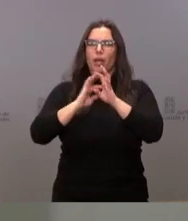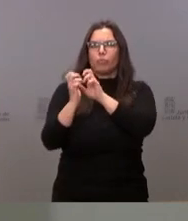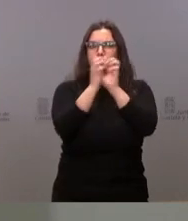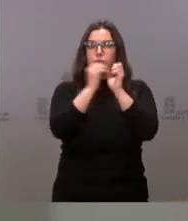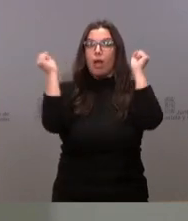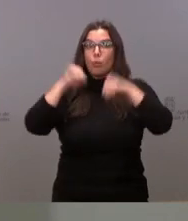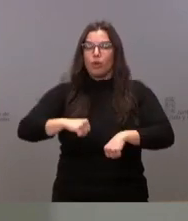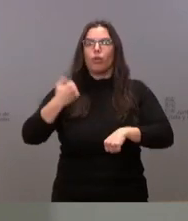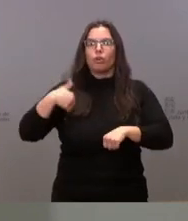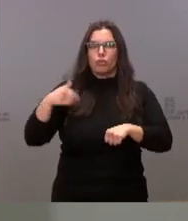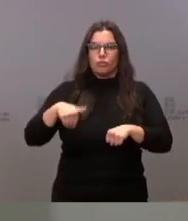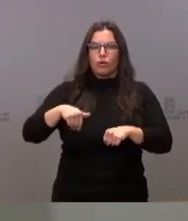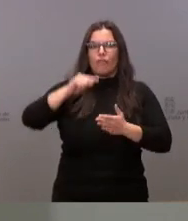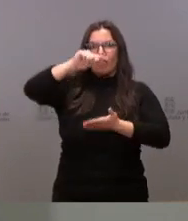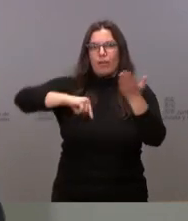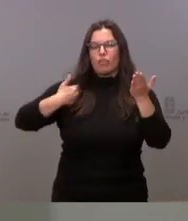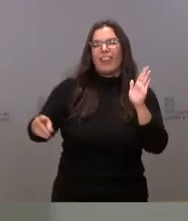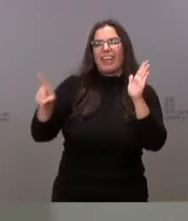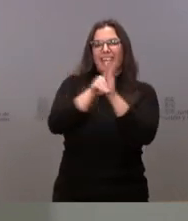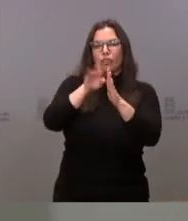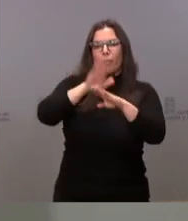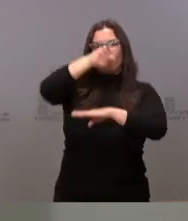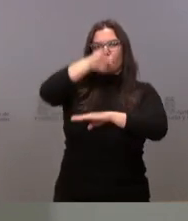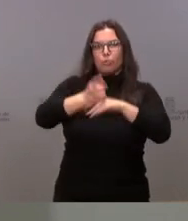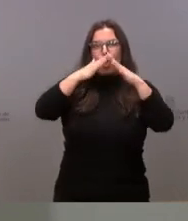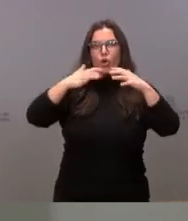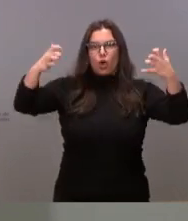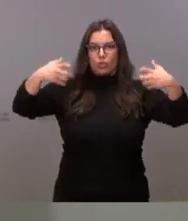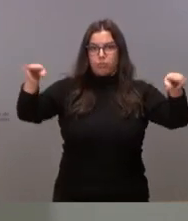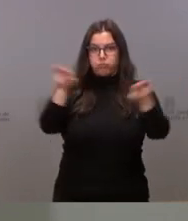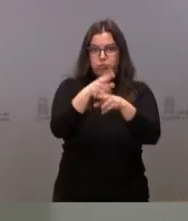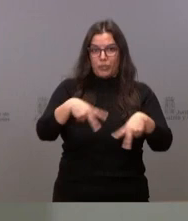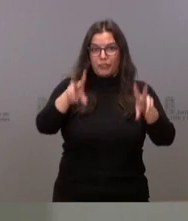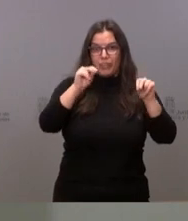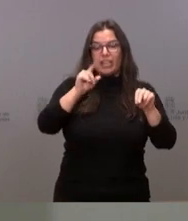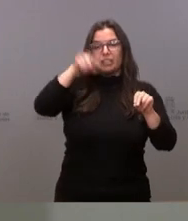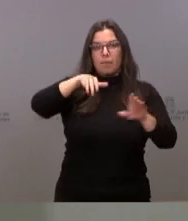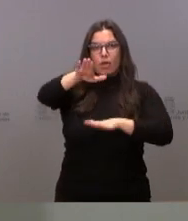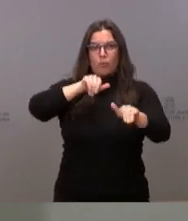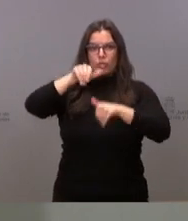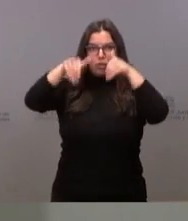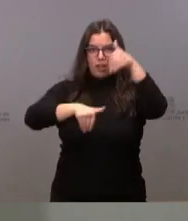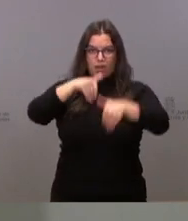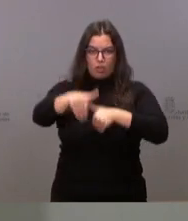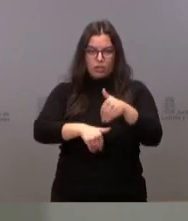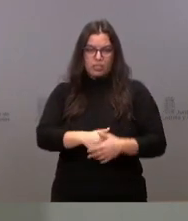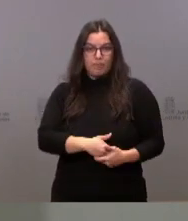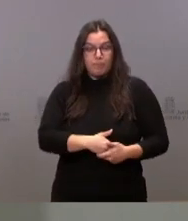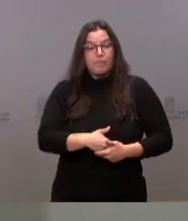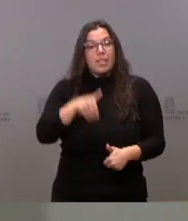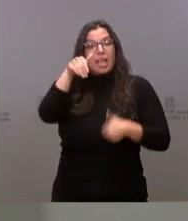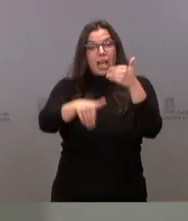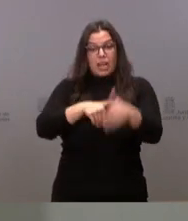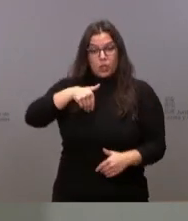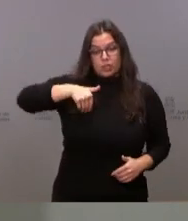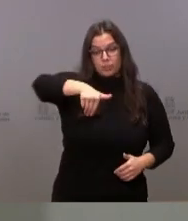el decreto de disolución de las Cortes de Castilla y León y la convocatoria de elecciones. Las elecciones se